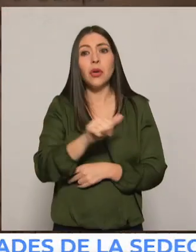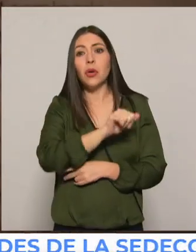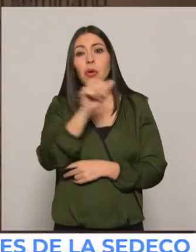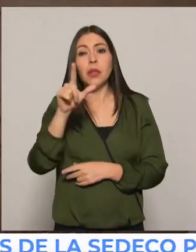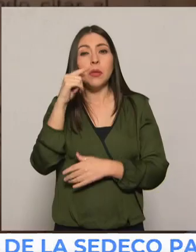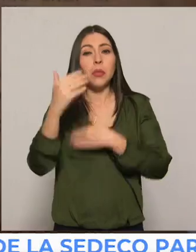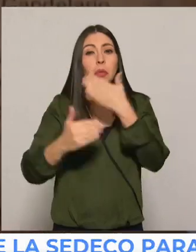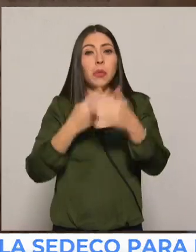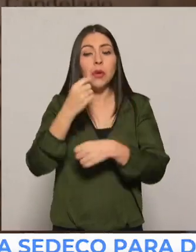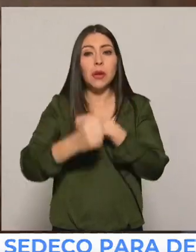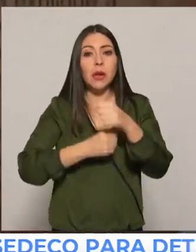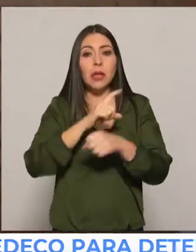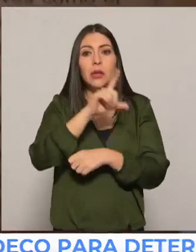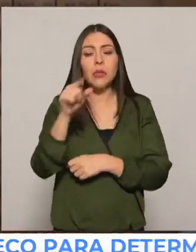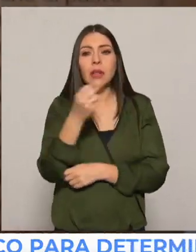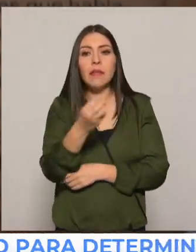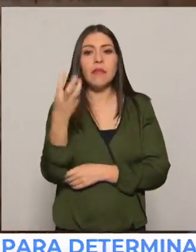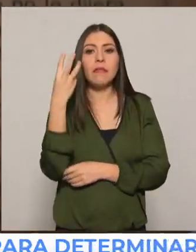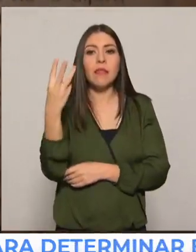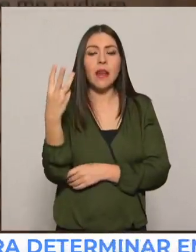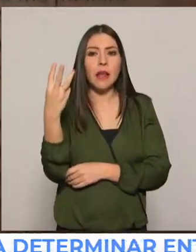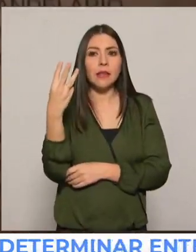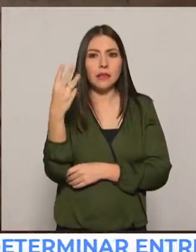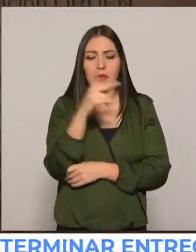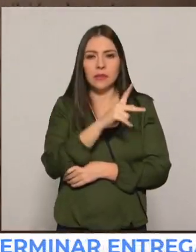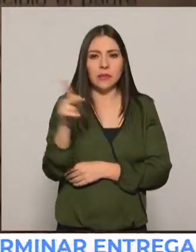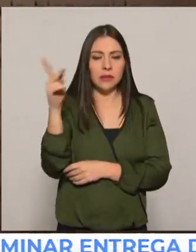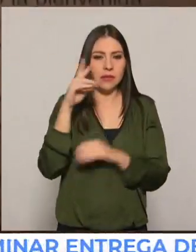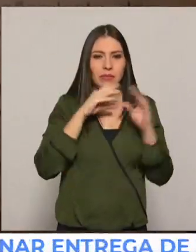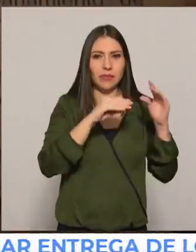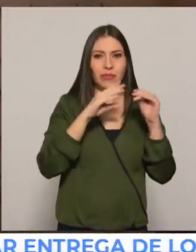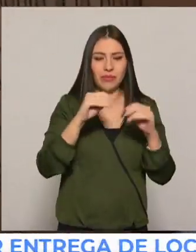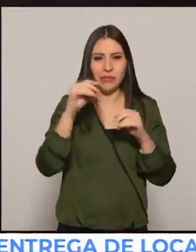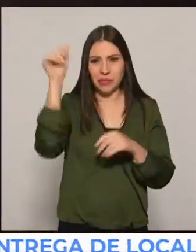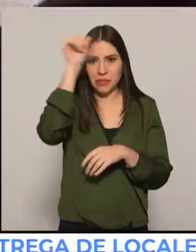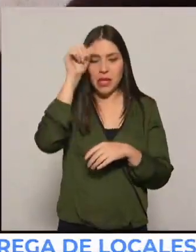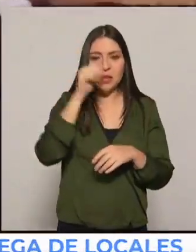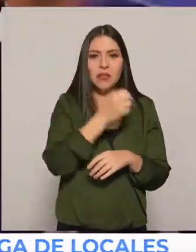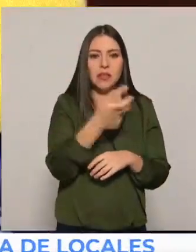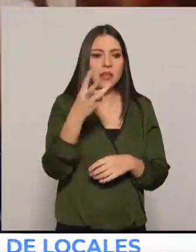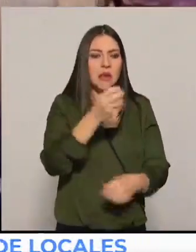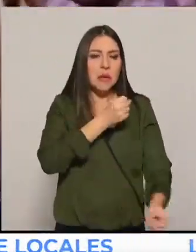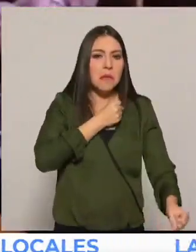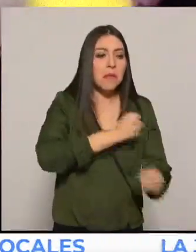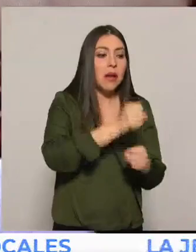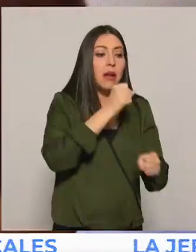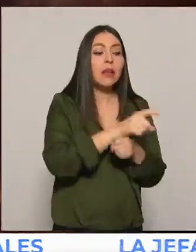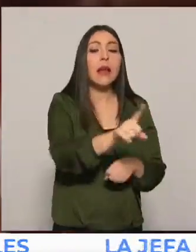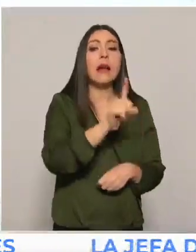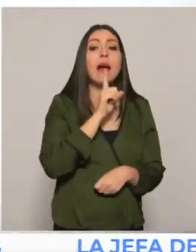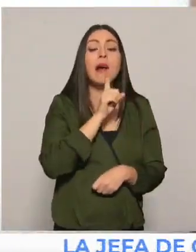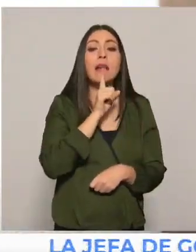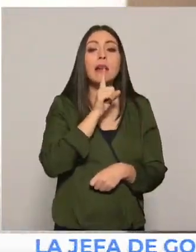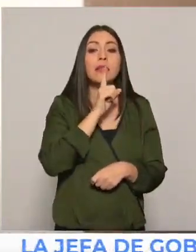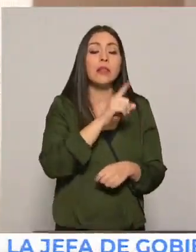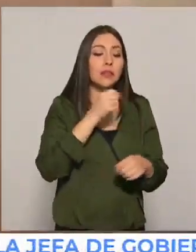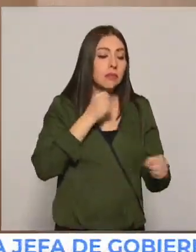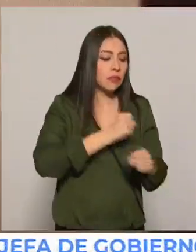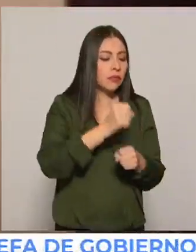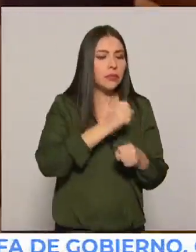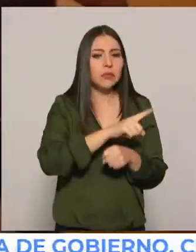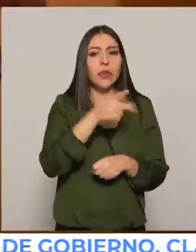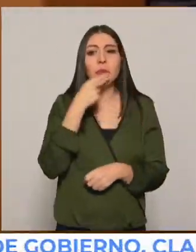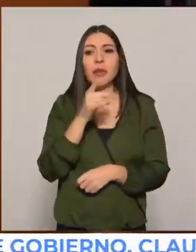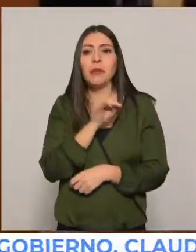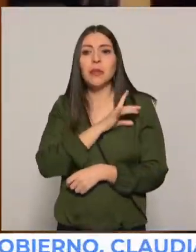callara, debido a que la noticia corrió como pólvora, ya que le empezó a contar todo. Por temor a mayores represalias, Ignacio